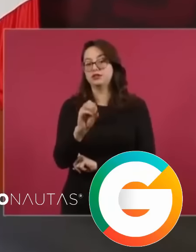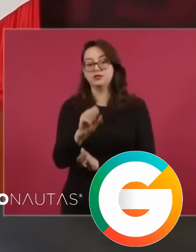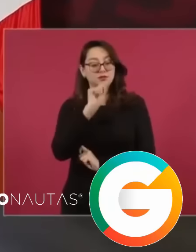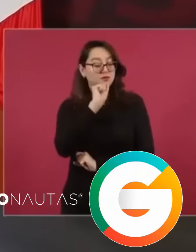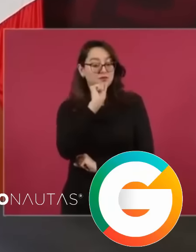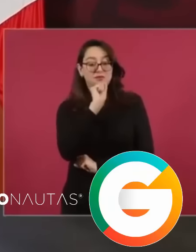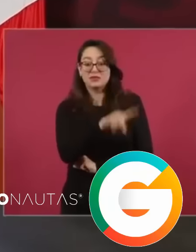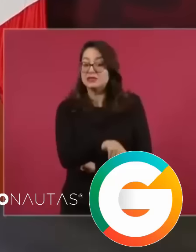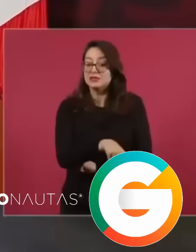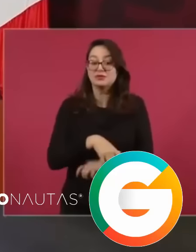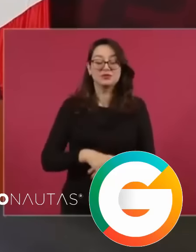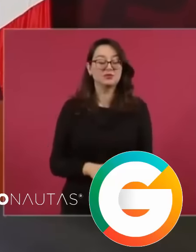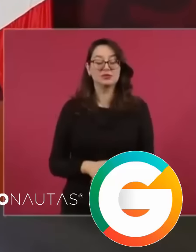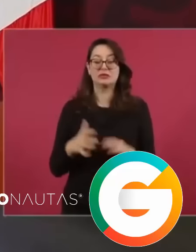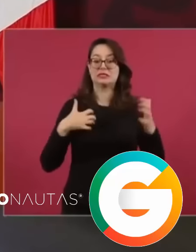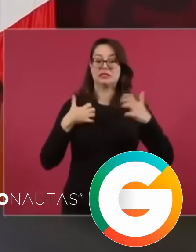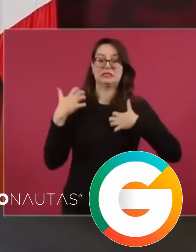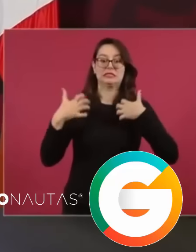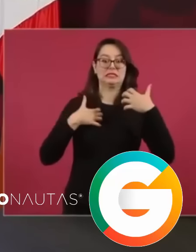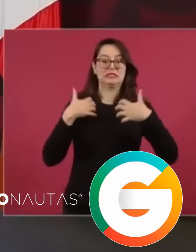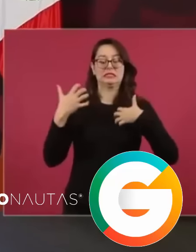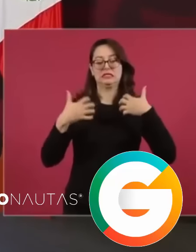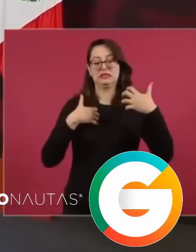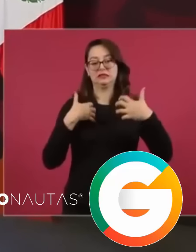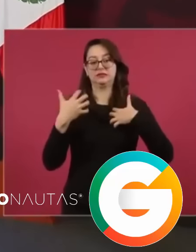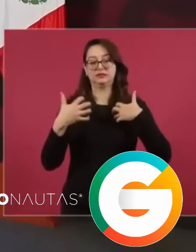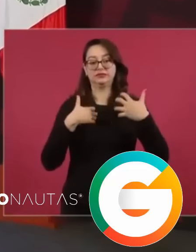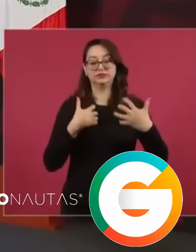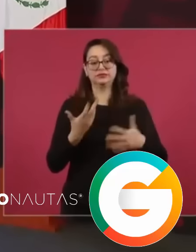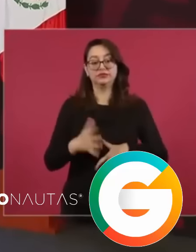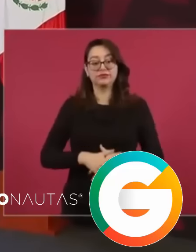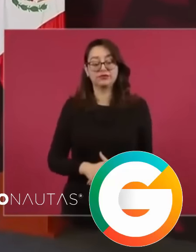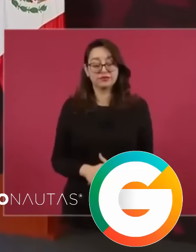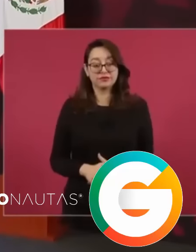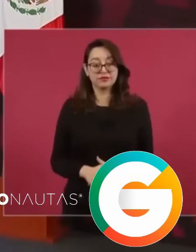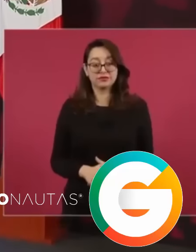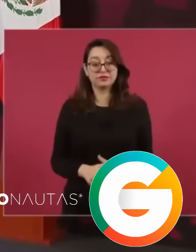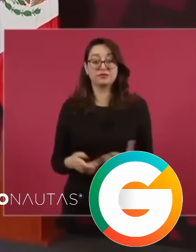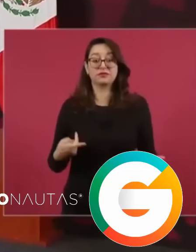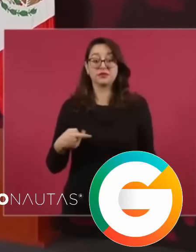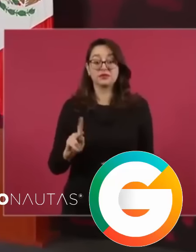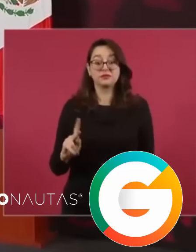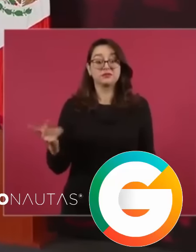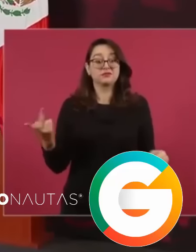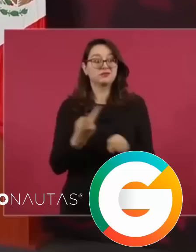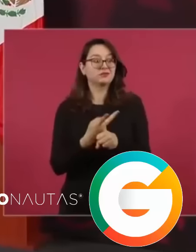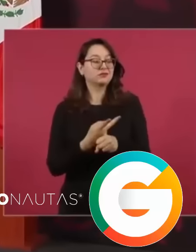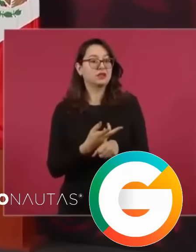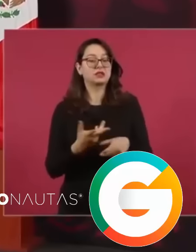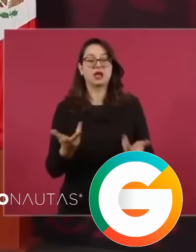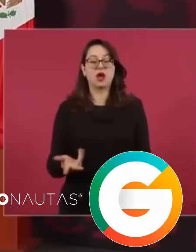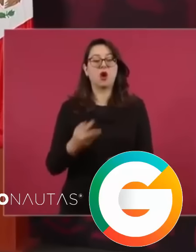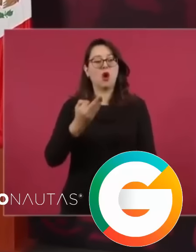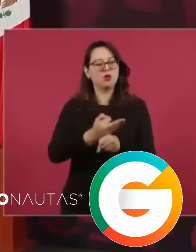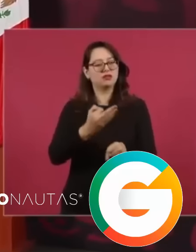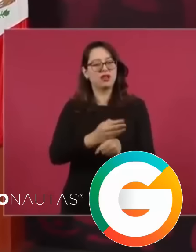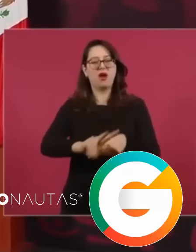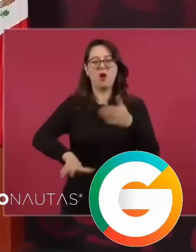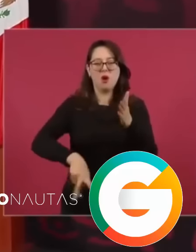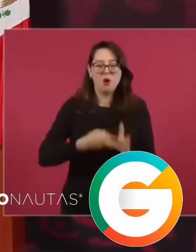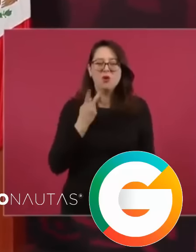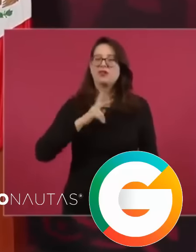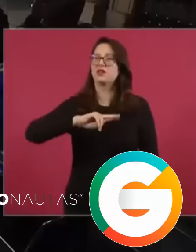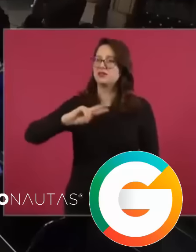Porque es lo mismo. Pero me estás preguntando que si qué cosa fue lo que sucedió. Ya se dio información, hay hasta